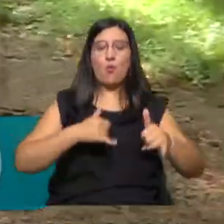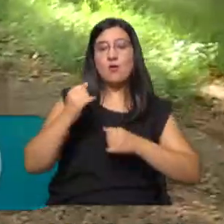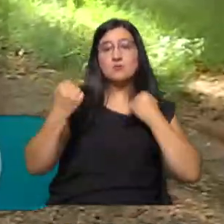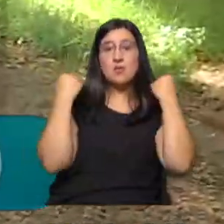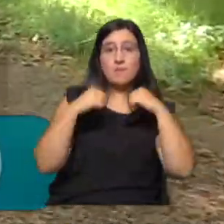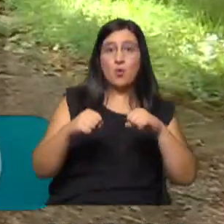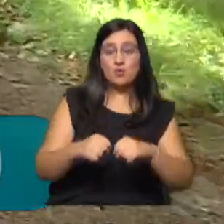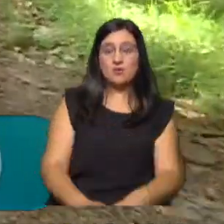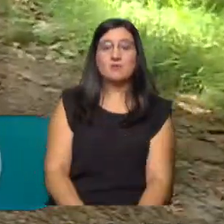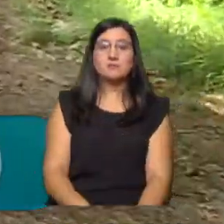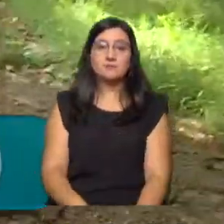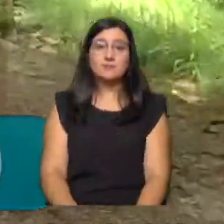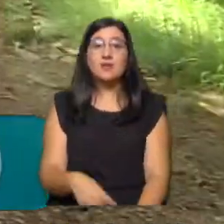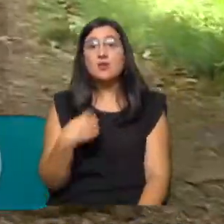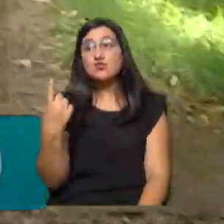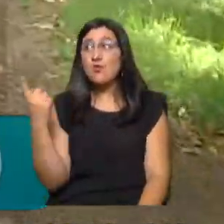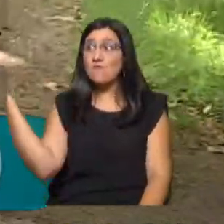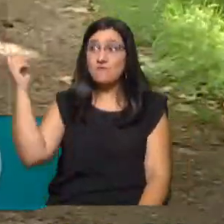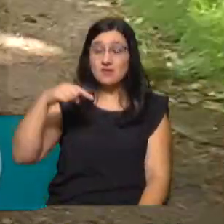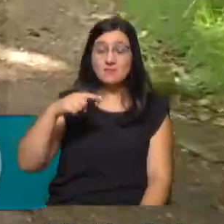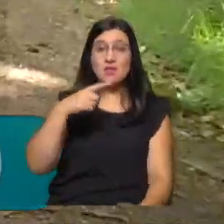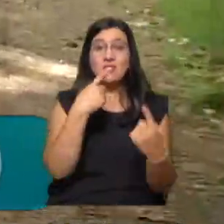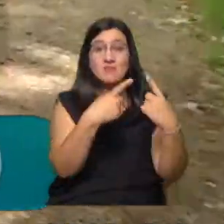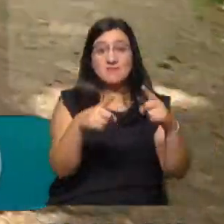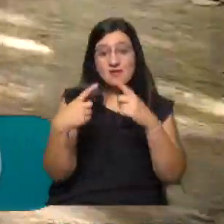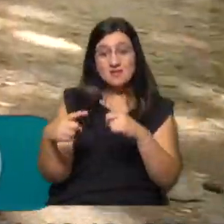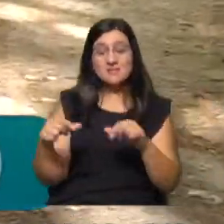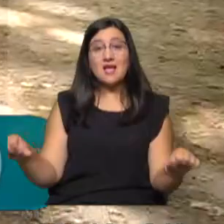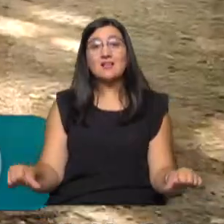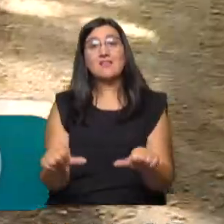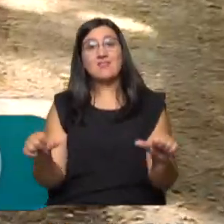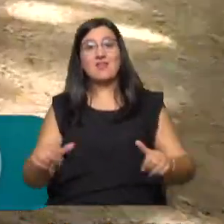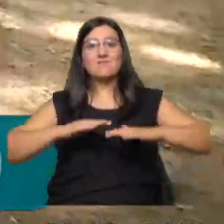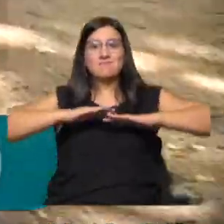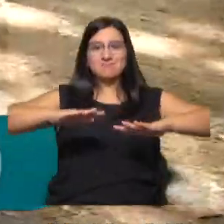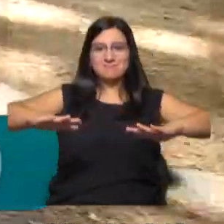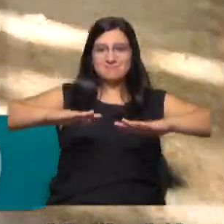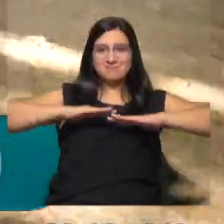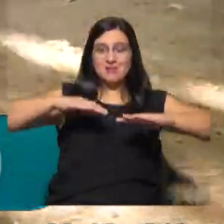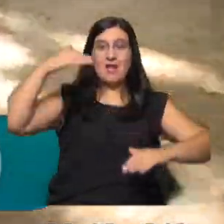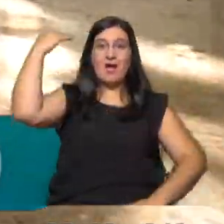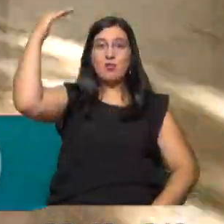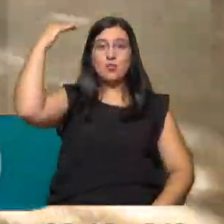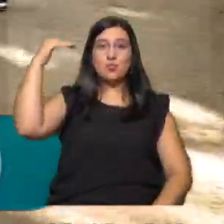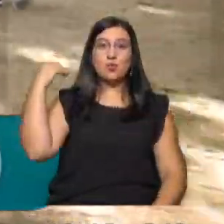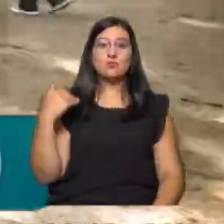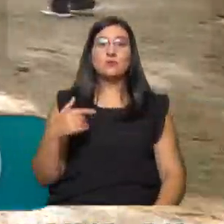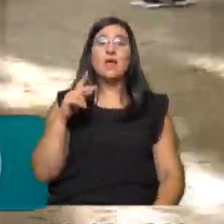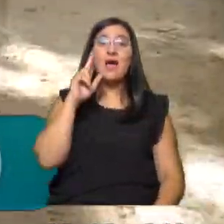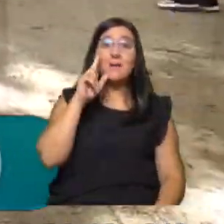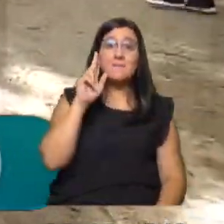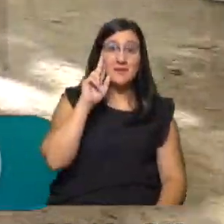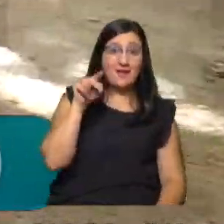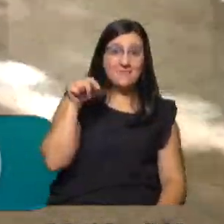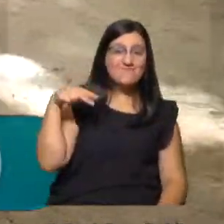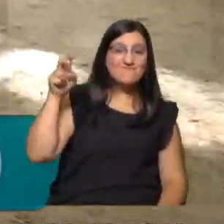la Comuna Capitalina. Y nosotros vinimos también a las distintas actividades físicas que realizan los adultos mayores, que ahora, mira, están